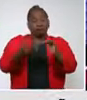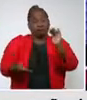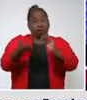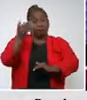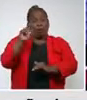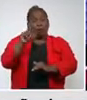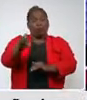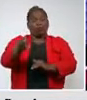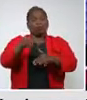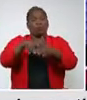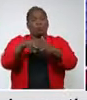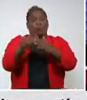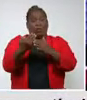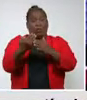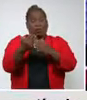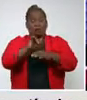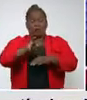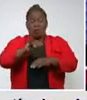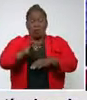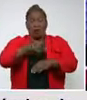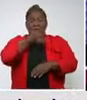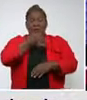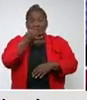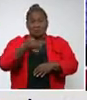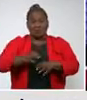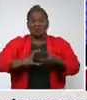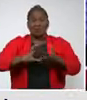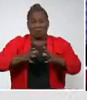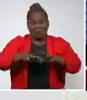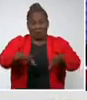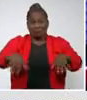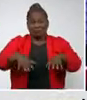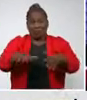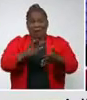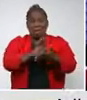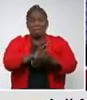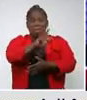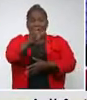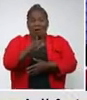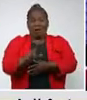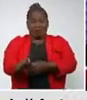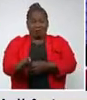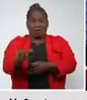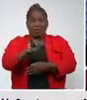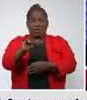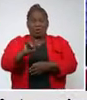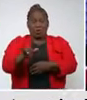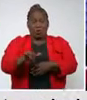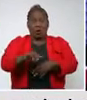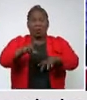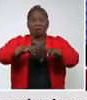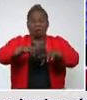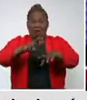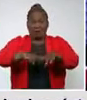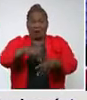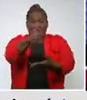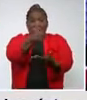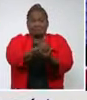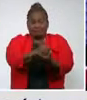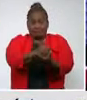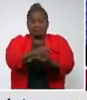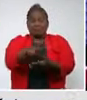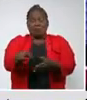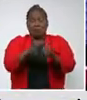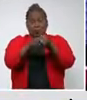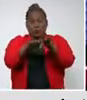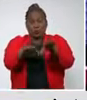se hablaba de la compleja situación que presenta la provincia de Mayabeque y, por supuesto, la capital del país a partir de la dispersión